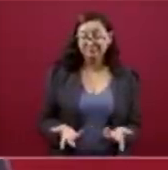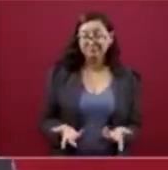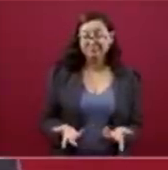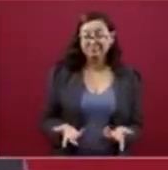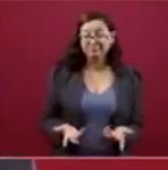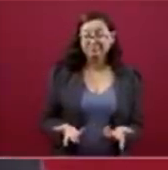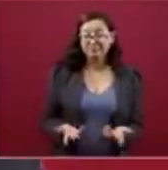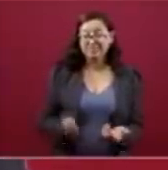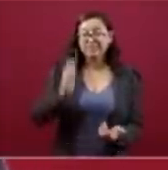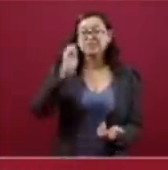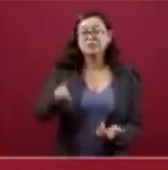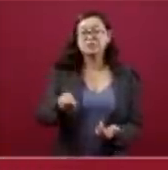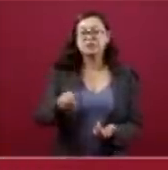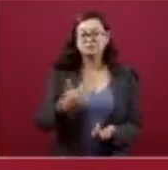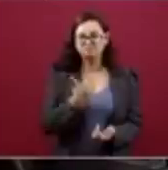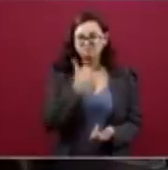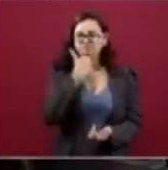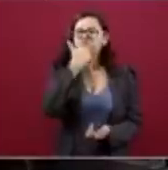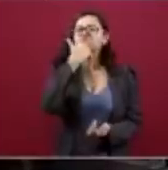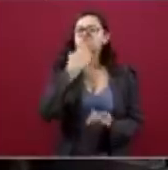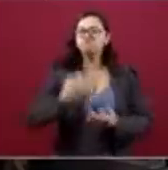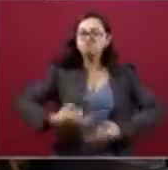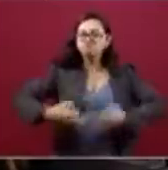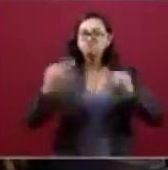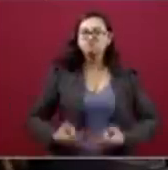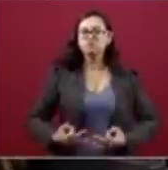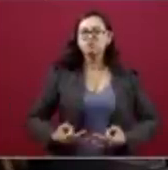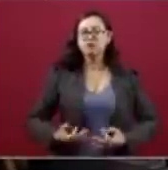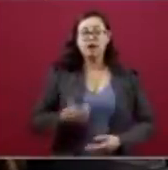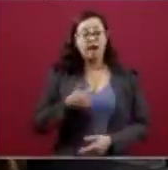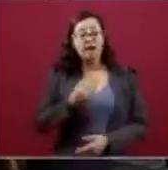Eso se llama dignidad. Entonces,